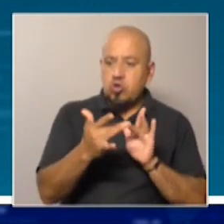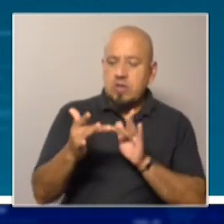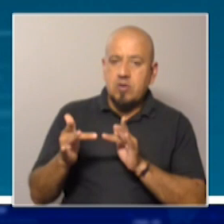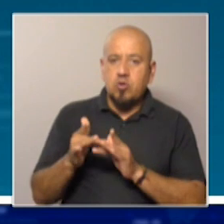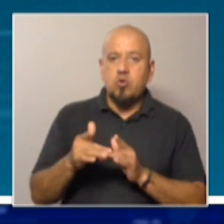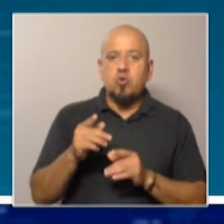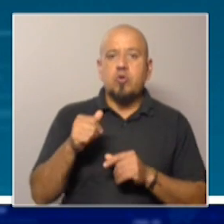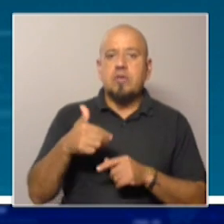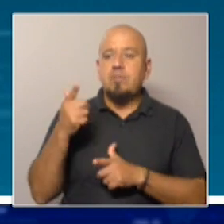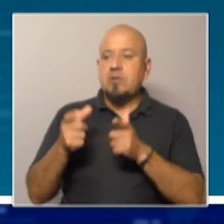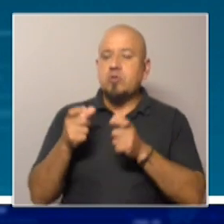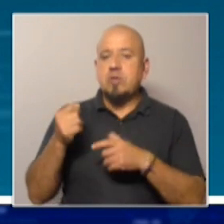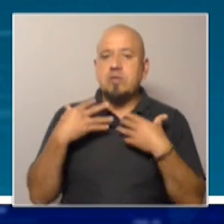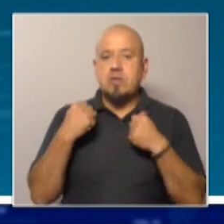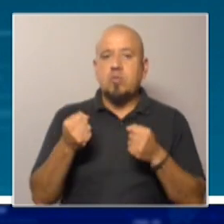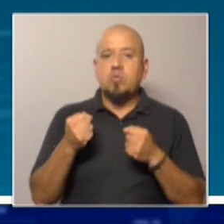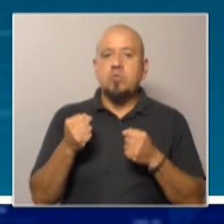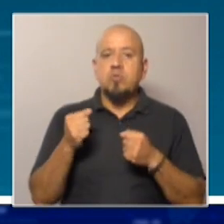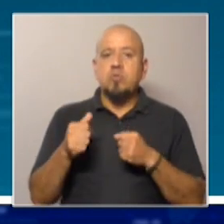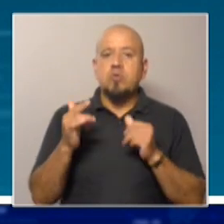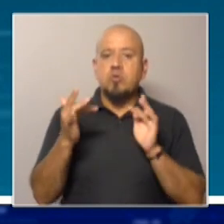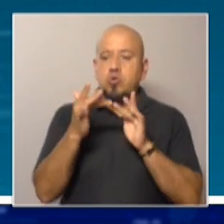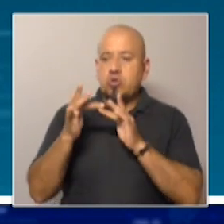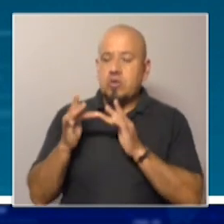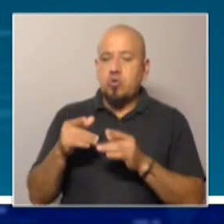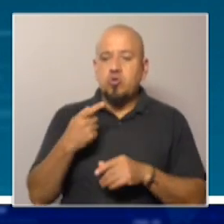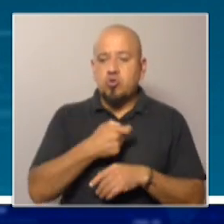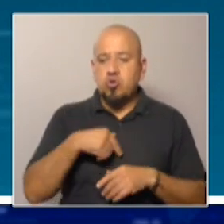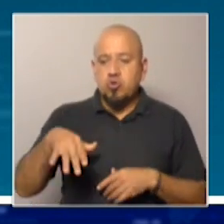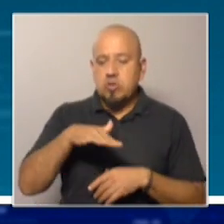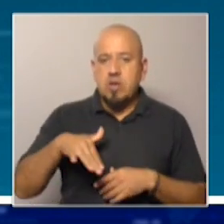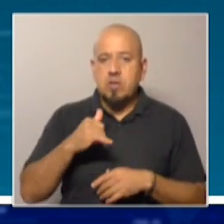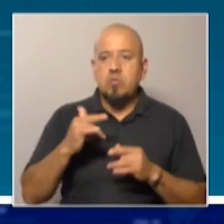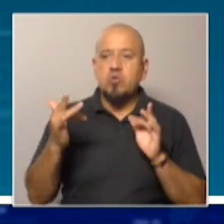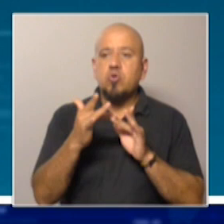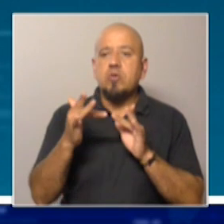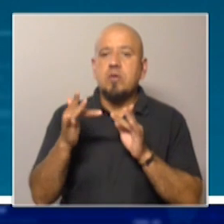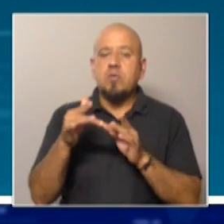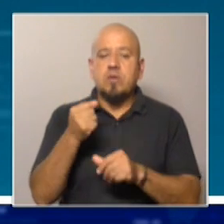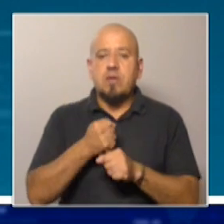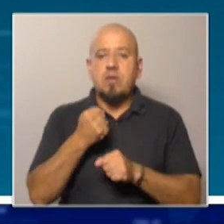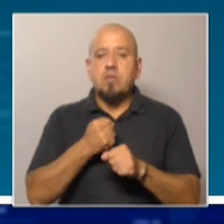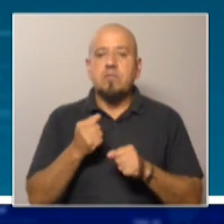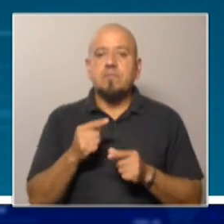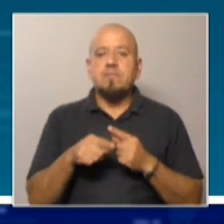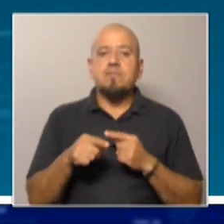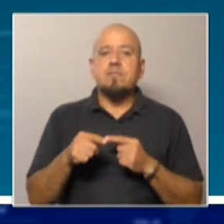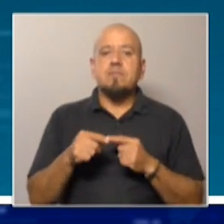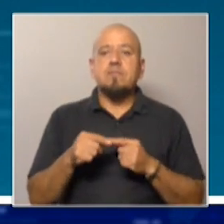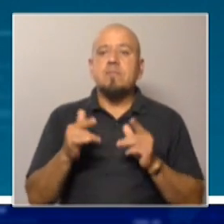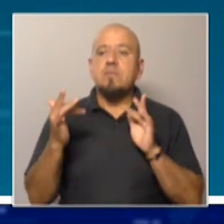desde el personal de salud por sus contactos sociales y por sus contactos laborales, ¿no? Desde el punto de vista de los